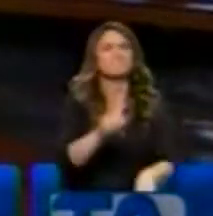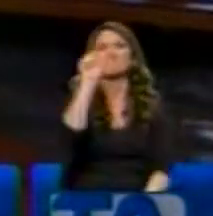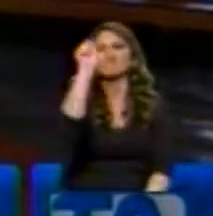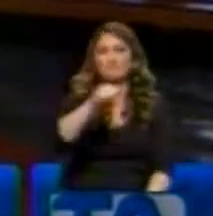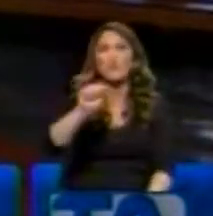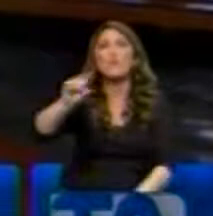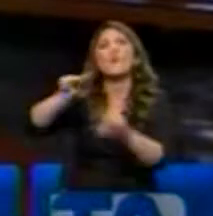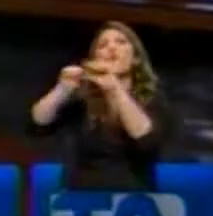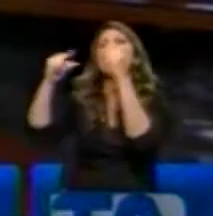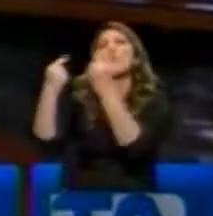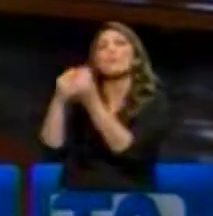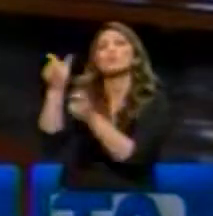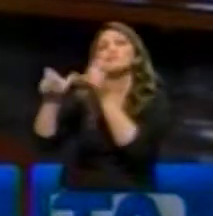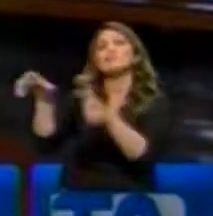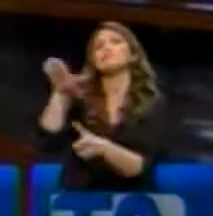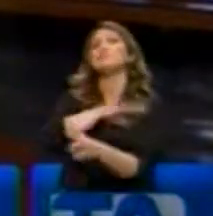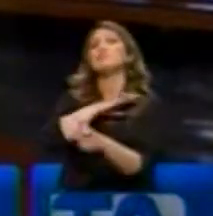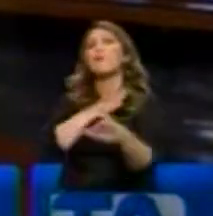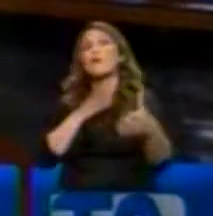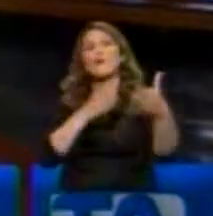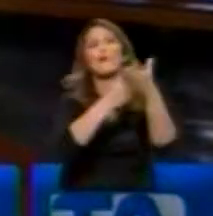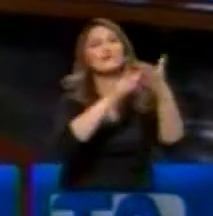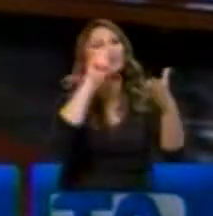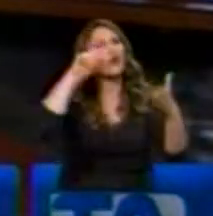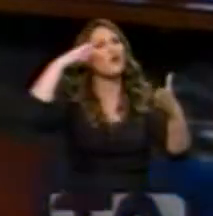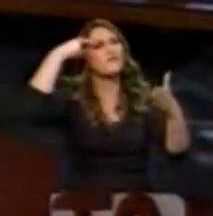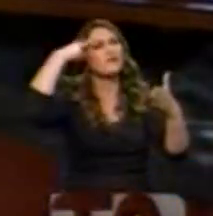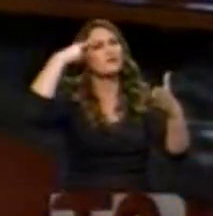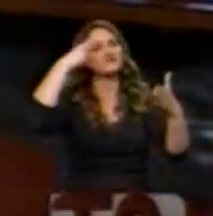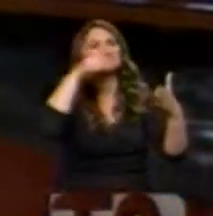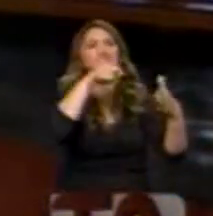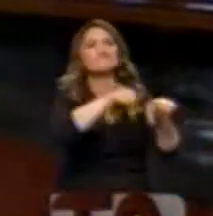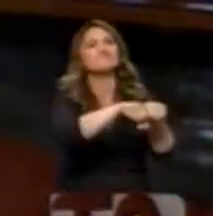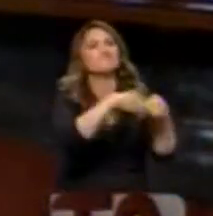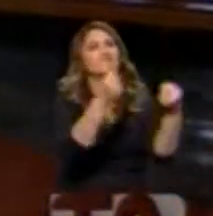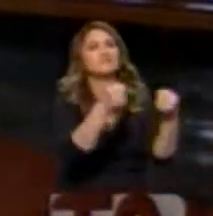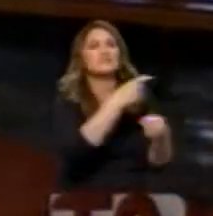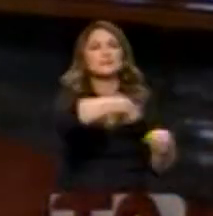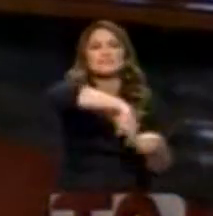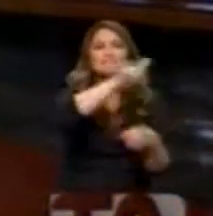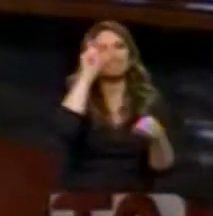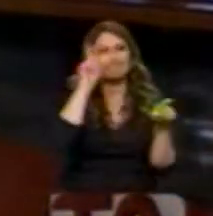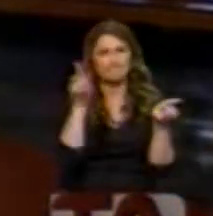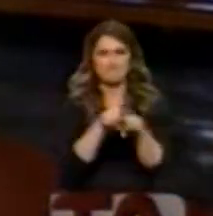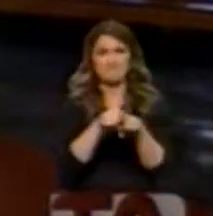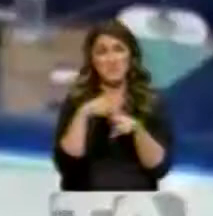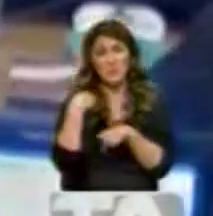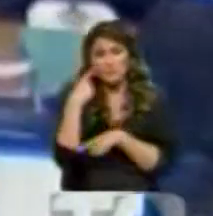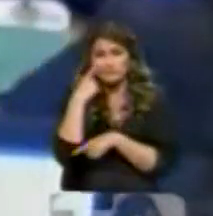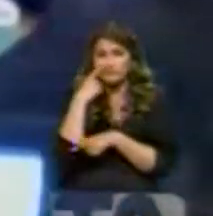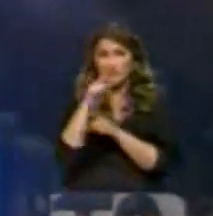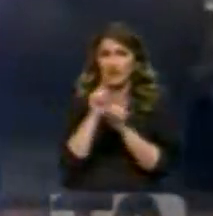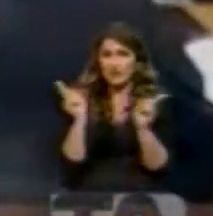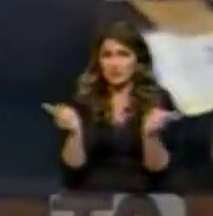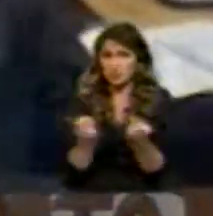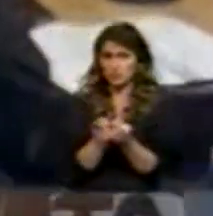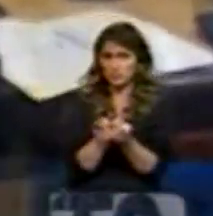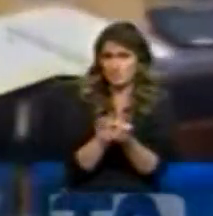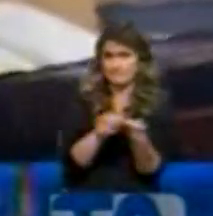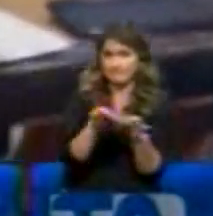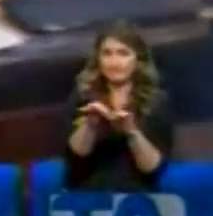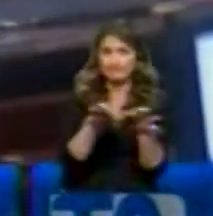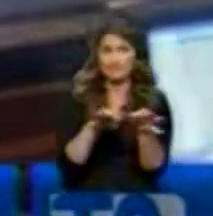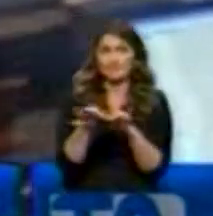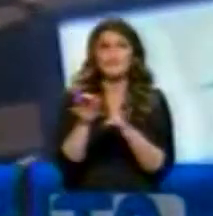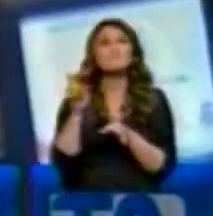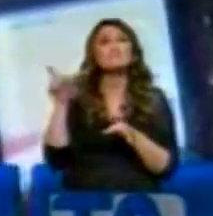han llamado los asambleístas. Pero veamos el siguiente reportaje de cómo se ha desarrollado este debate. Los asambleístas